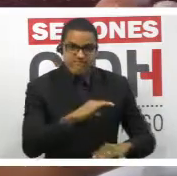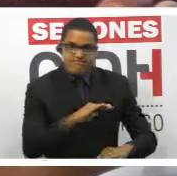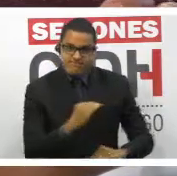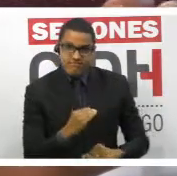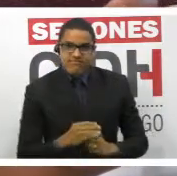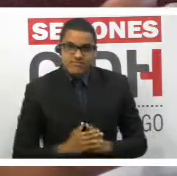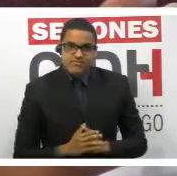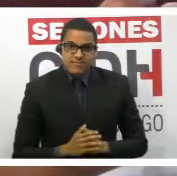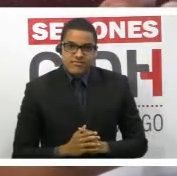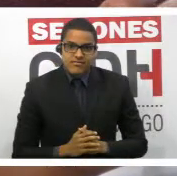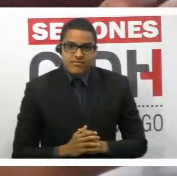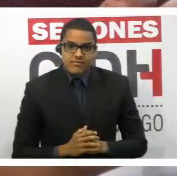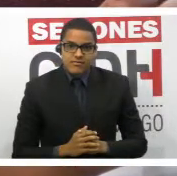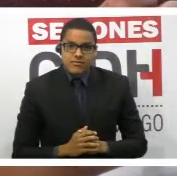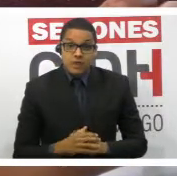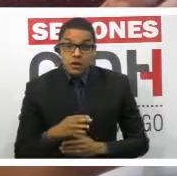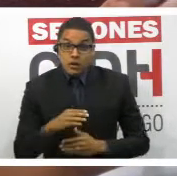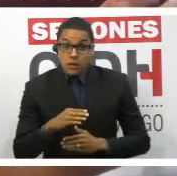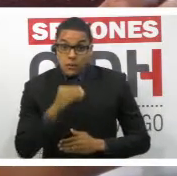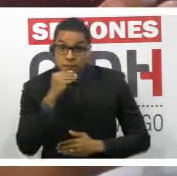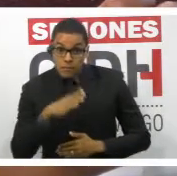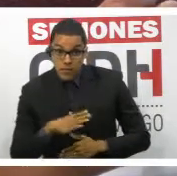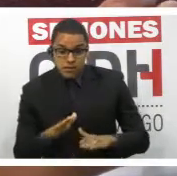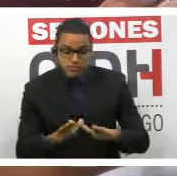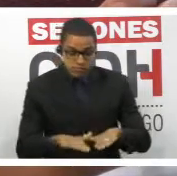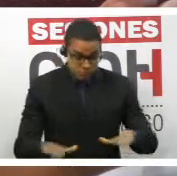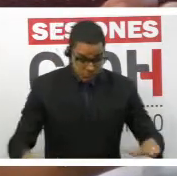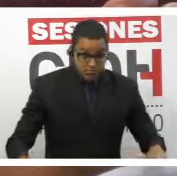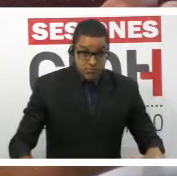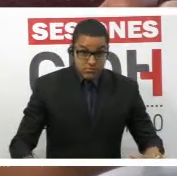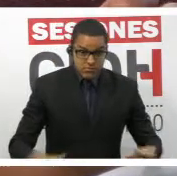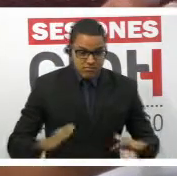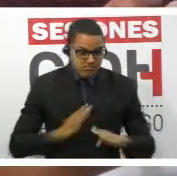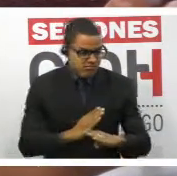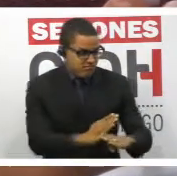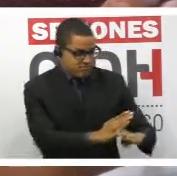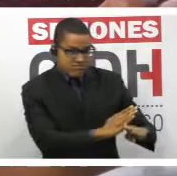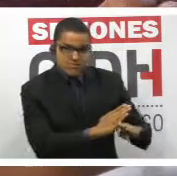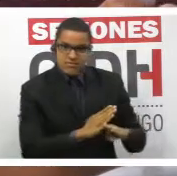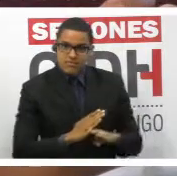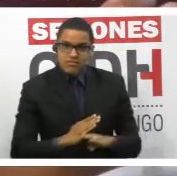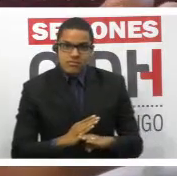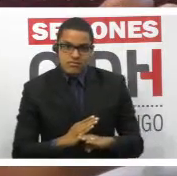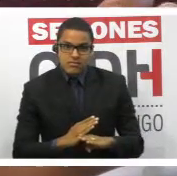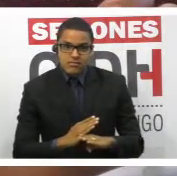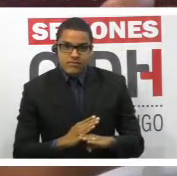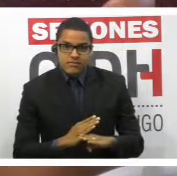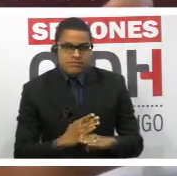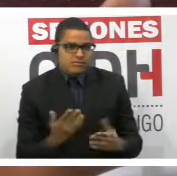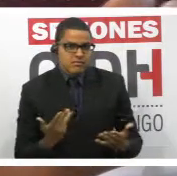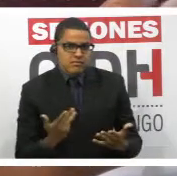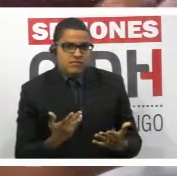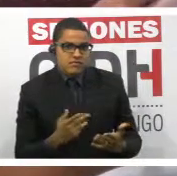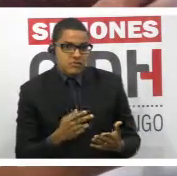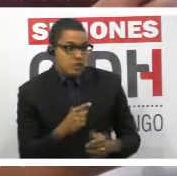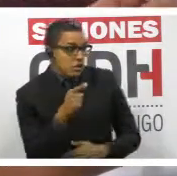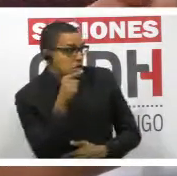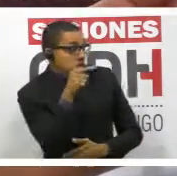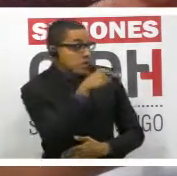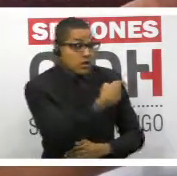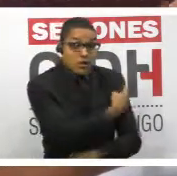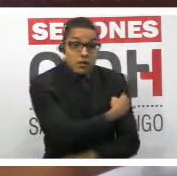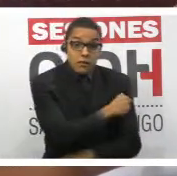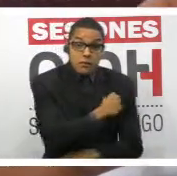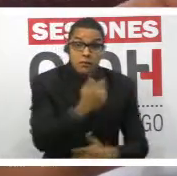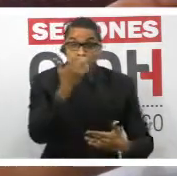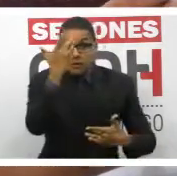las mujeres y niñas enfrentan enormes barreras que les limitan o impiden su acceso a la salud especialmente cuando se